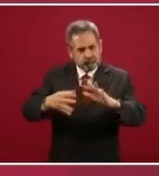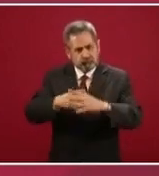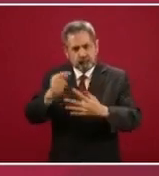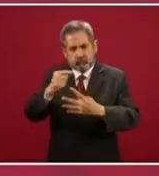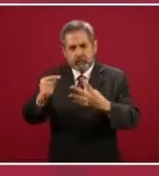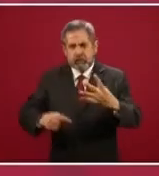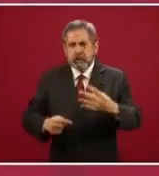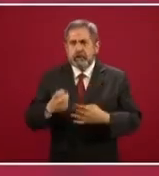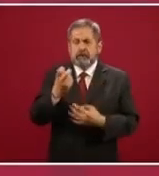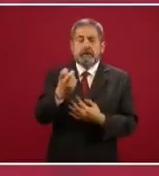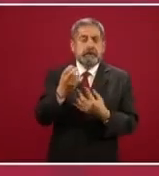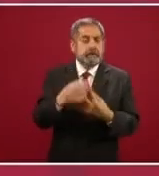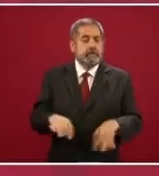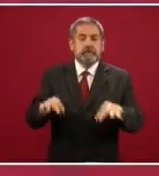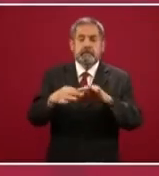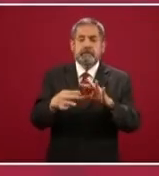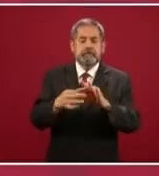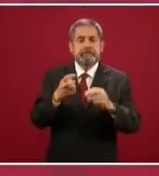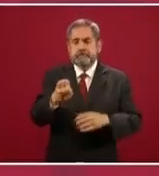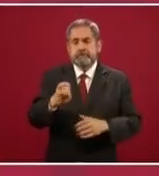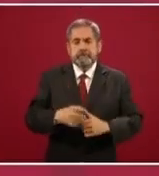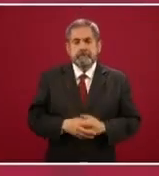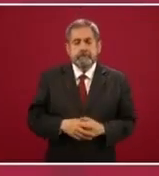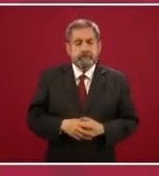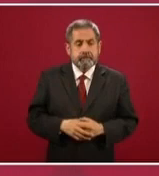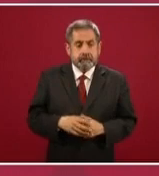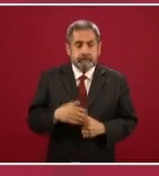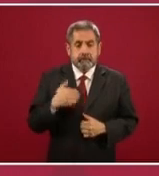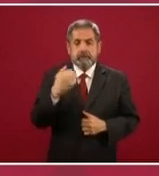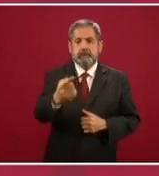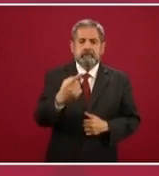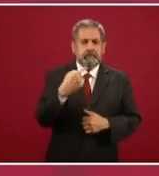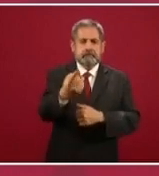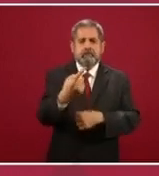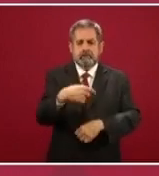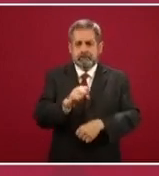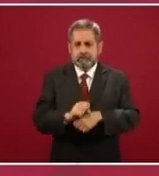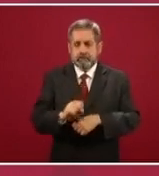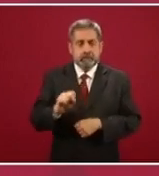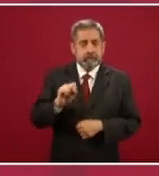Muy importante, ya la semana próxima, el martes,